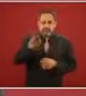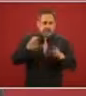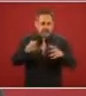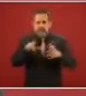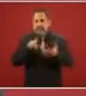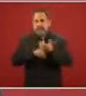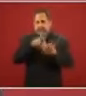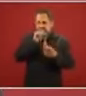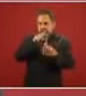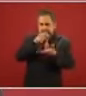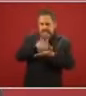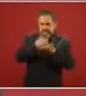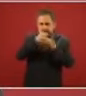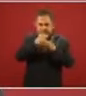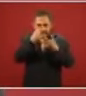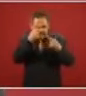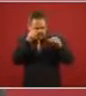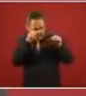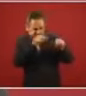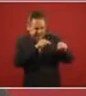para que